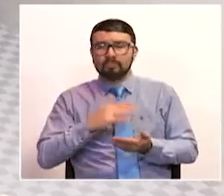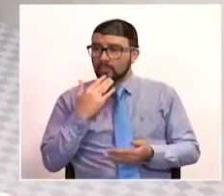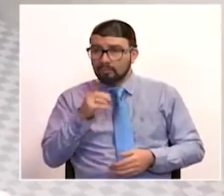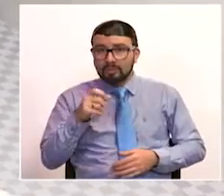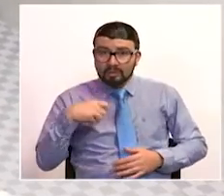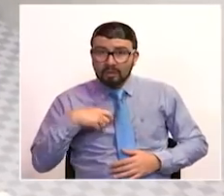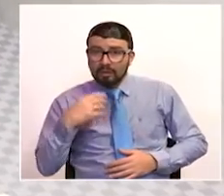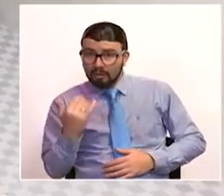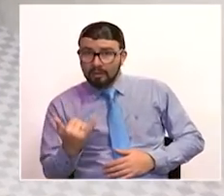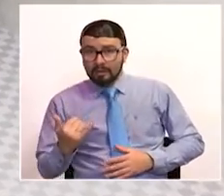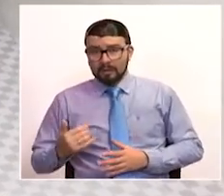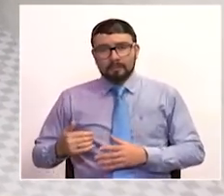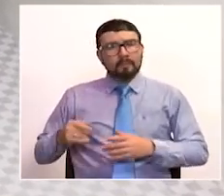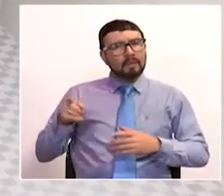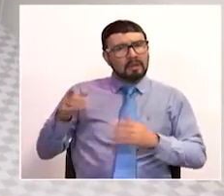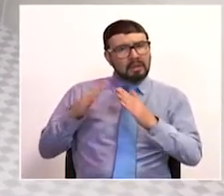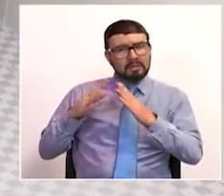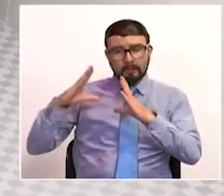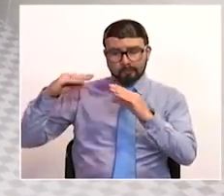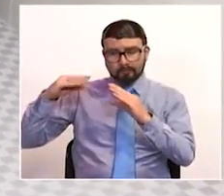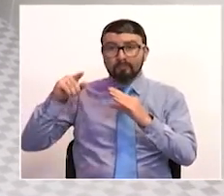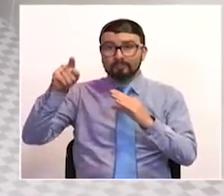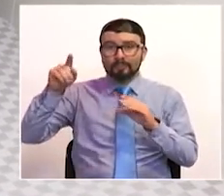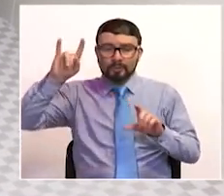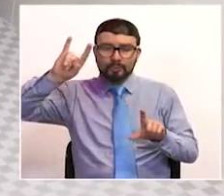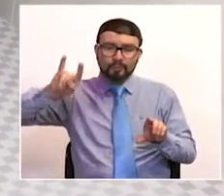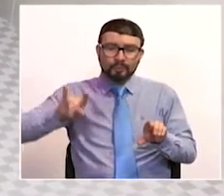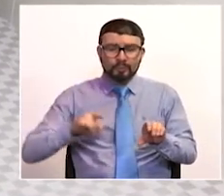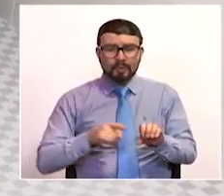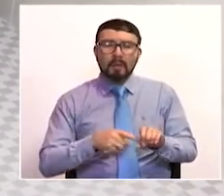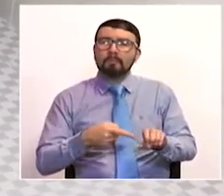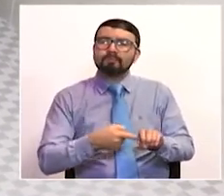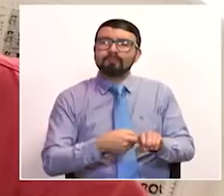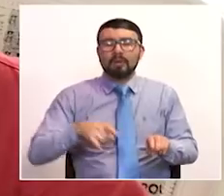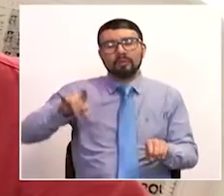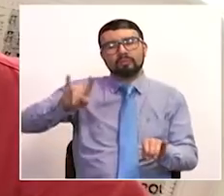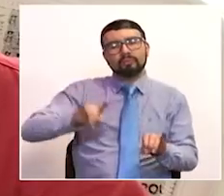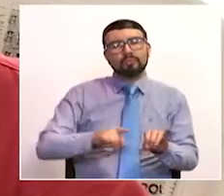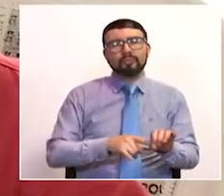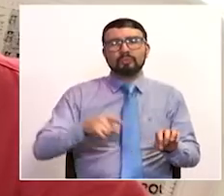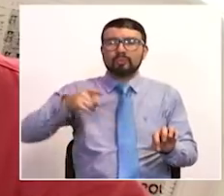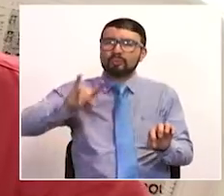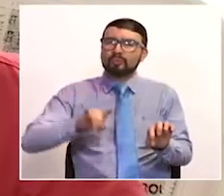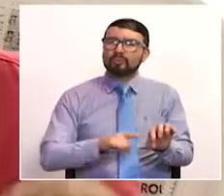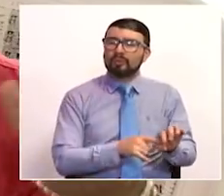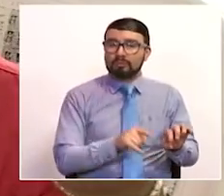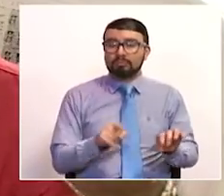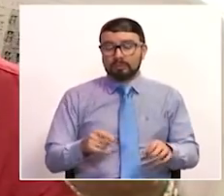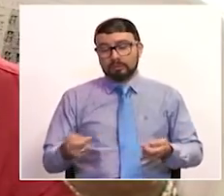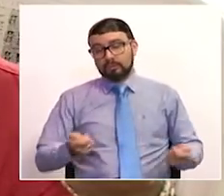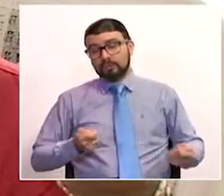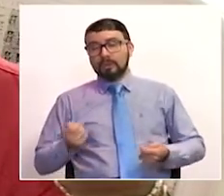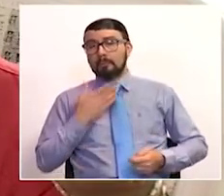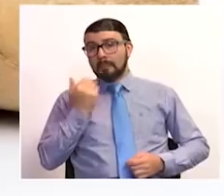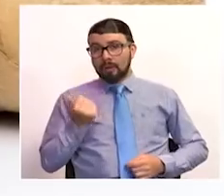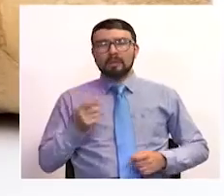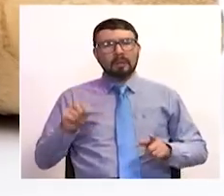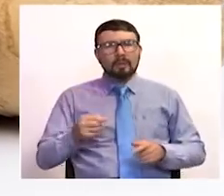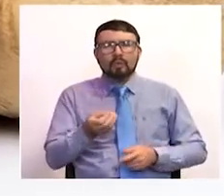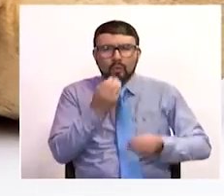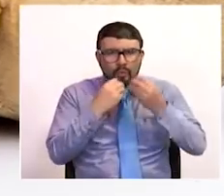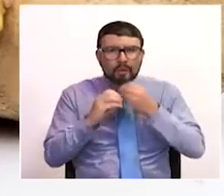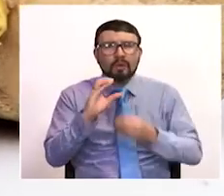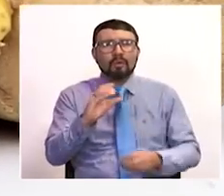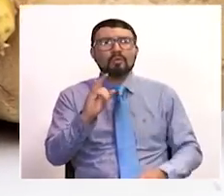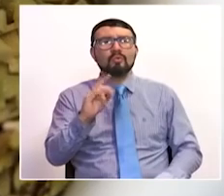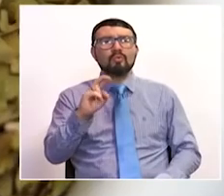si se hacen esos enemas semanalmente, están procurando un proceso de desintoxicación. Ingerir en sus alimentos cúrcuma,